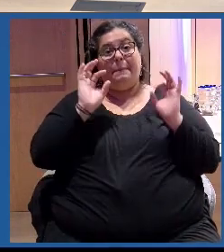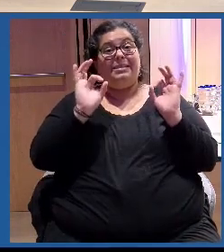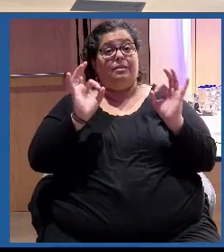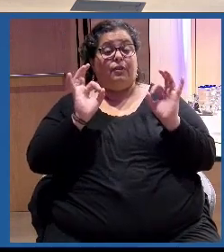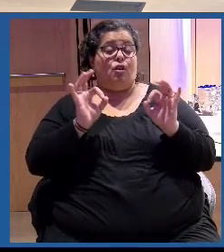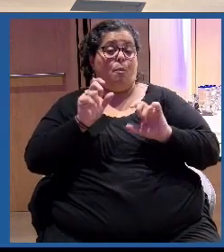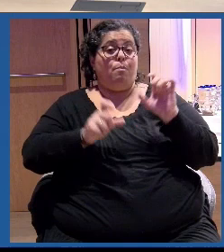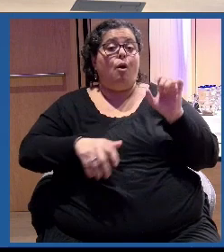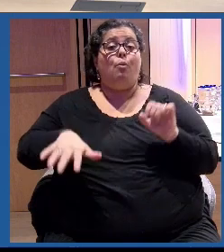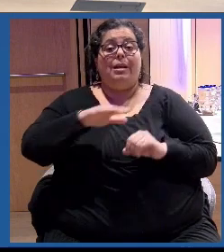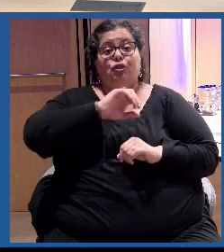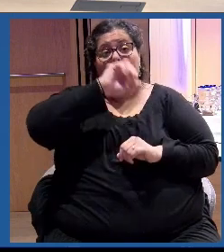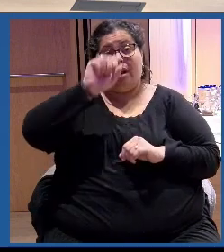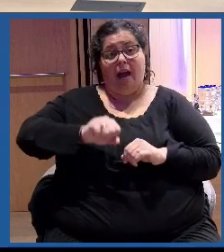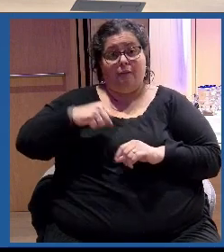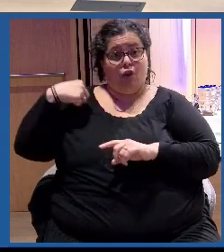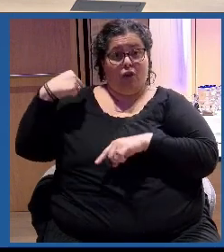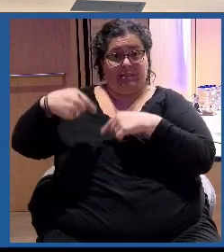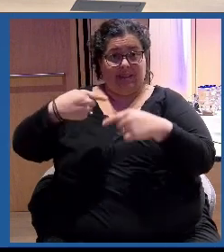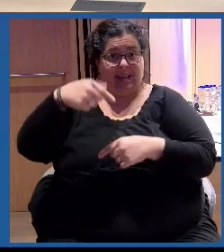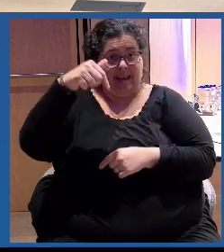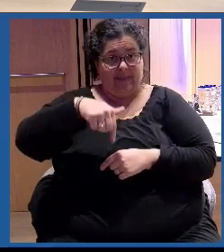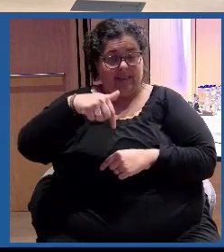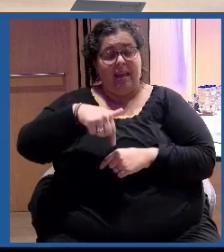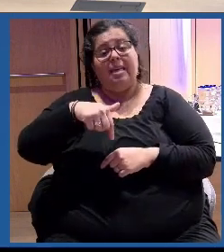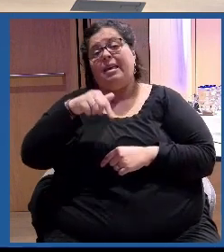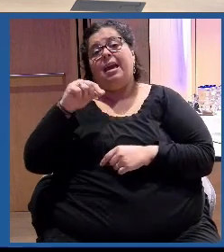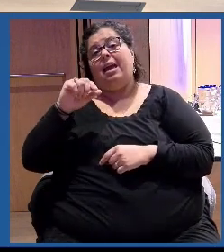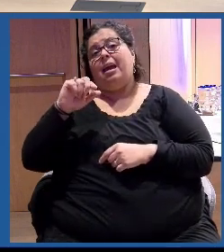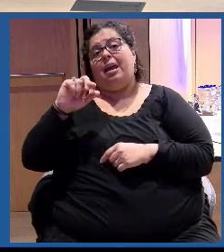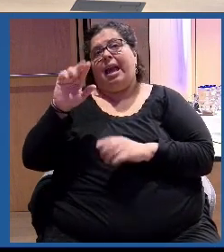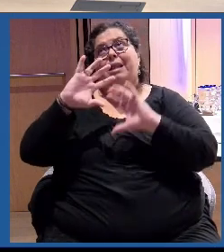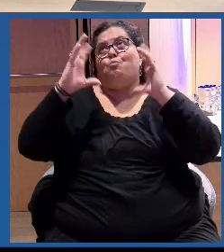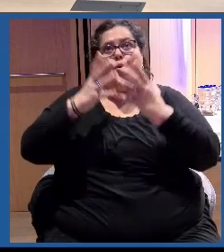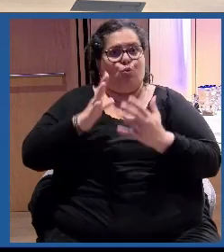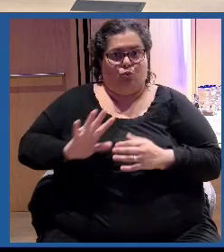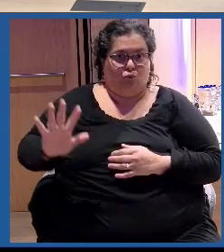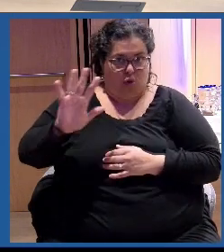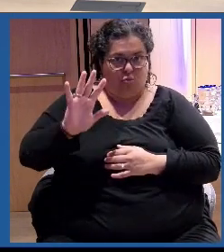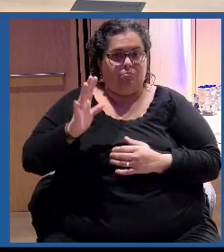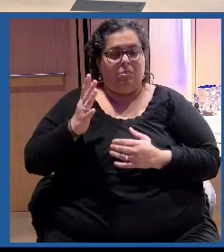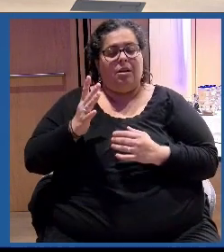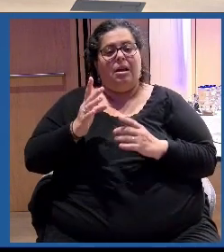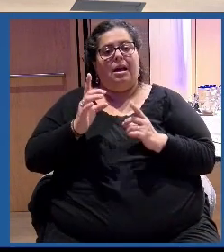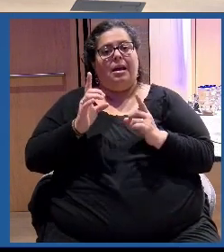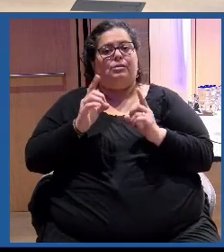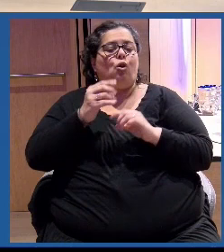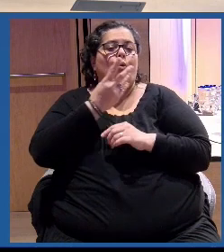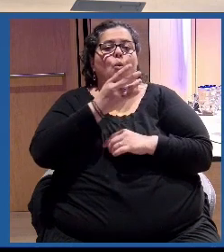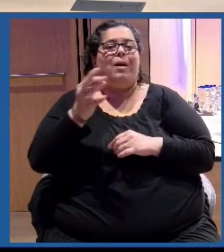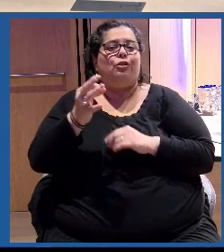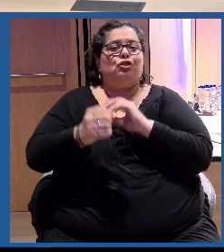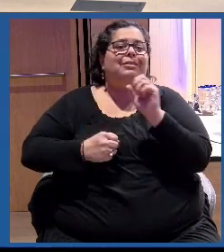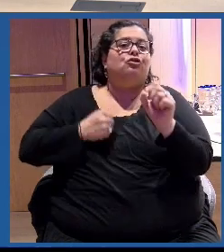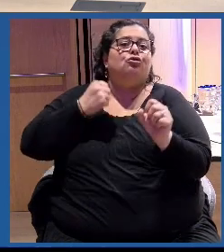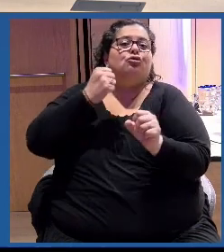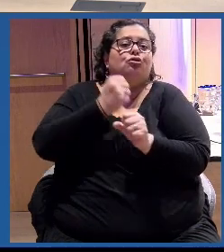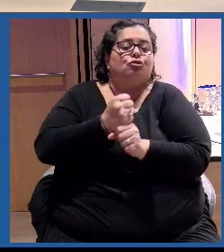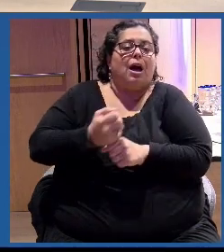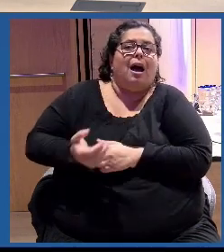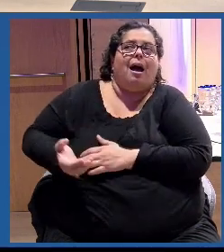de la población afrodescendiente en todo el mundo, estaríamos hablando de más de 400 años de